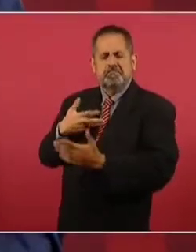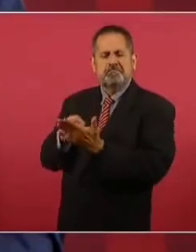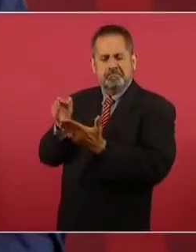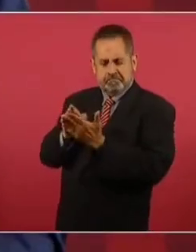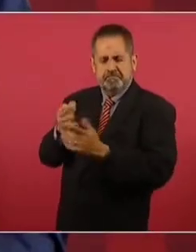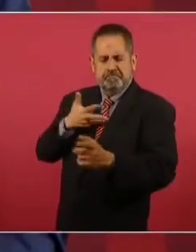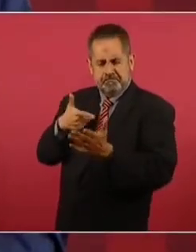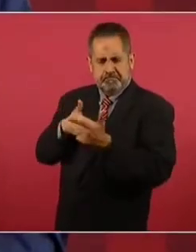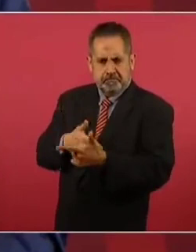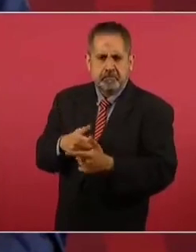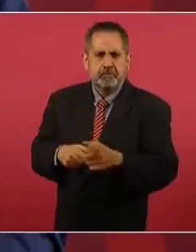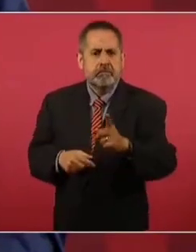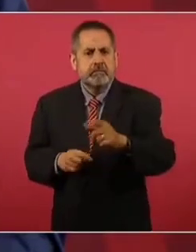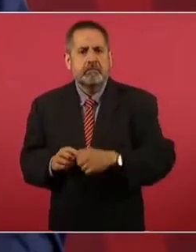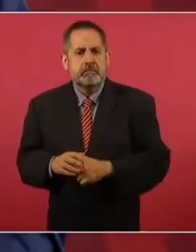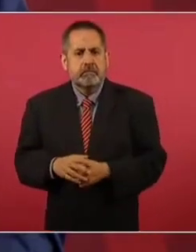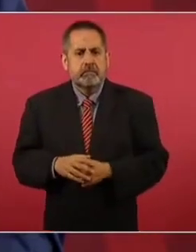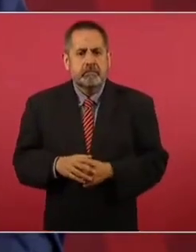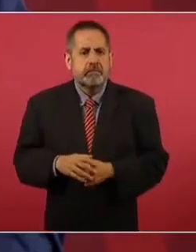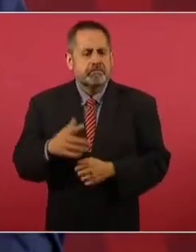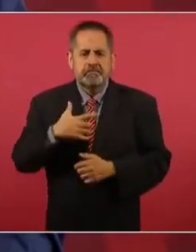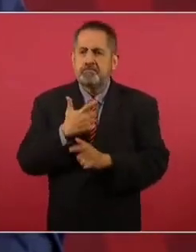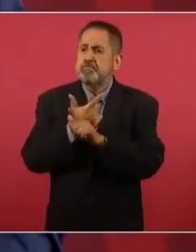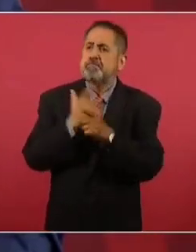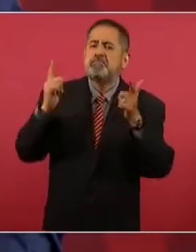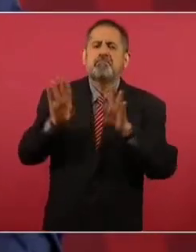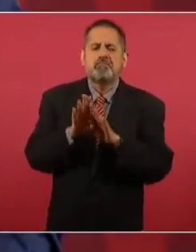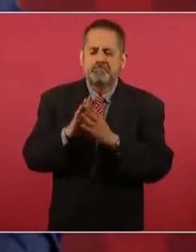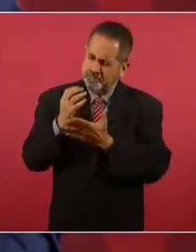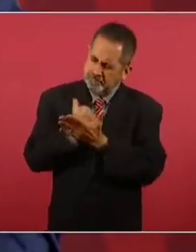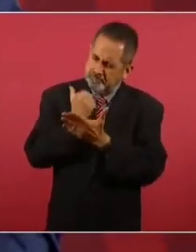no se implora, se conquista.